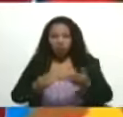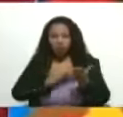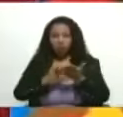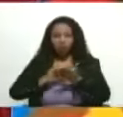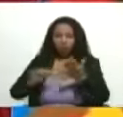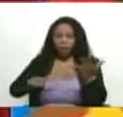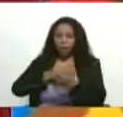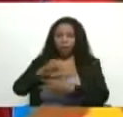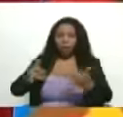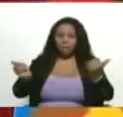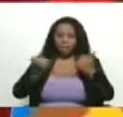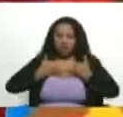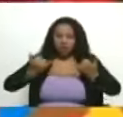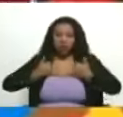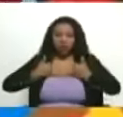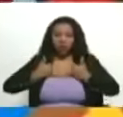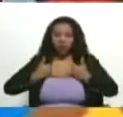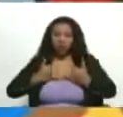presentes.